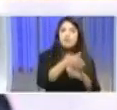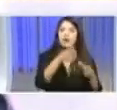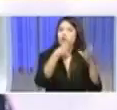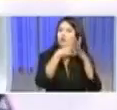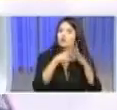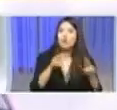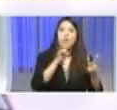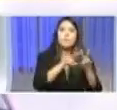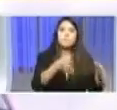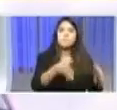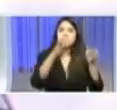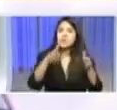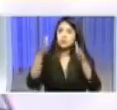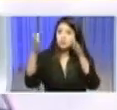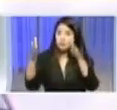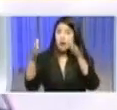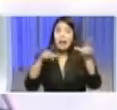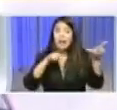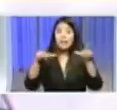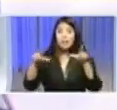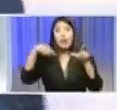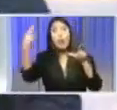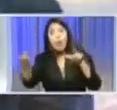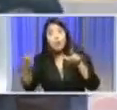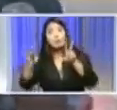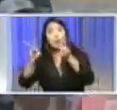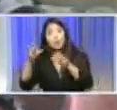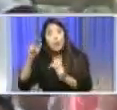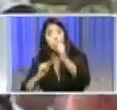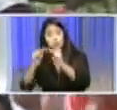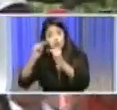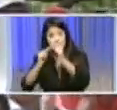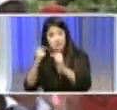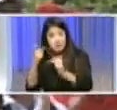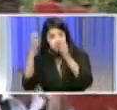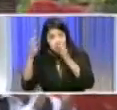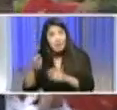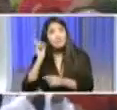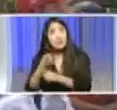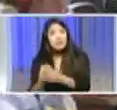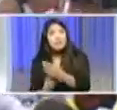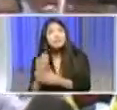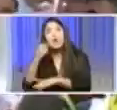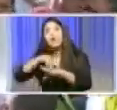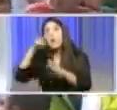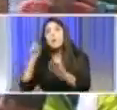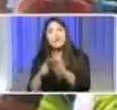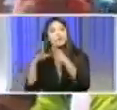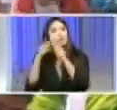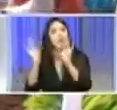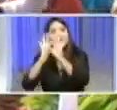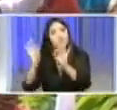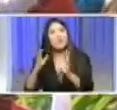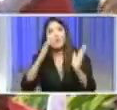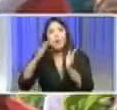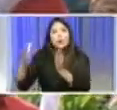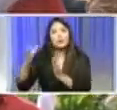Y cuando entreguemos los urbanismos concretos nuevos, deben nacer con todo el esquema